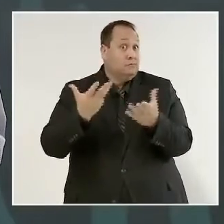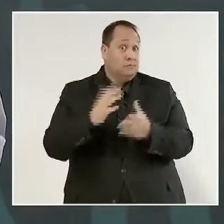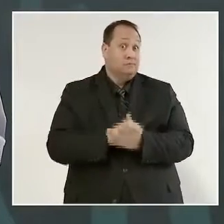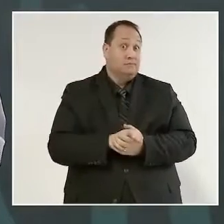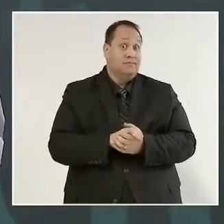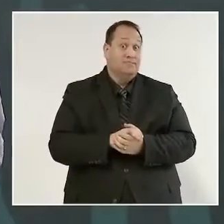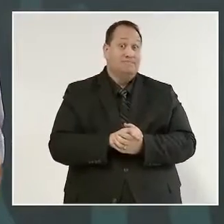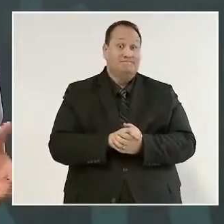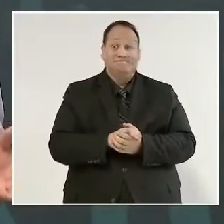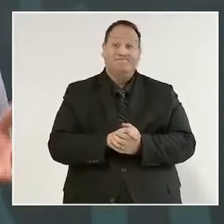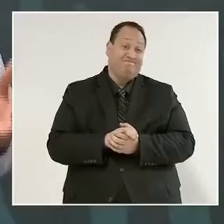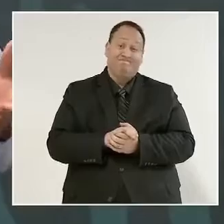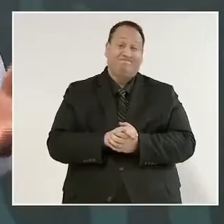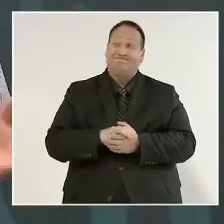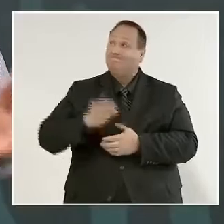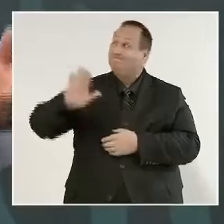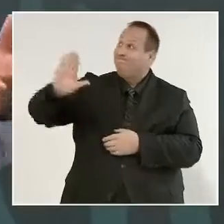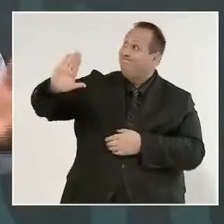se le